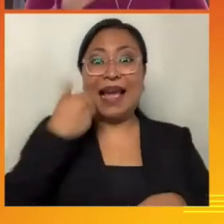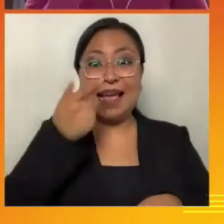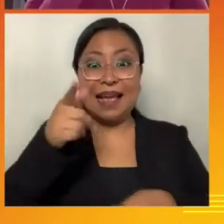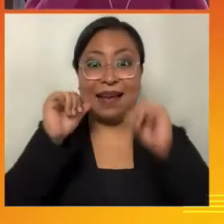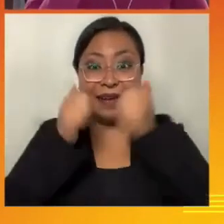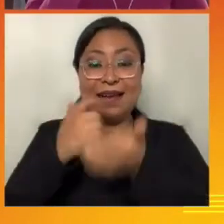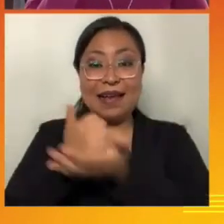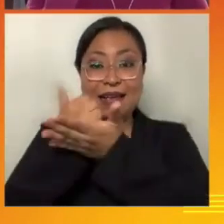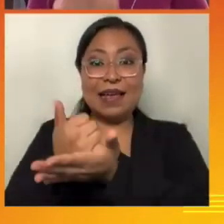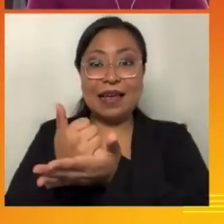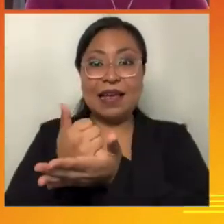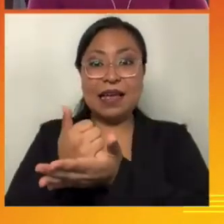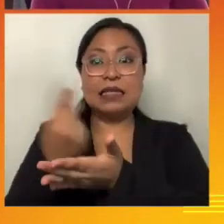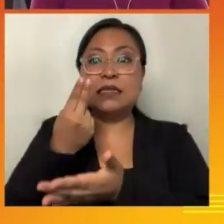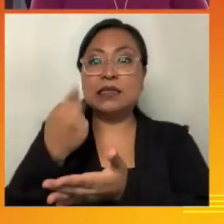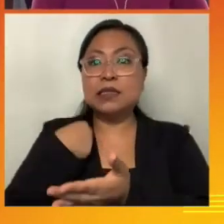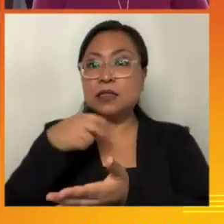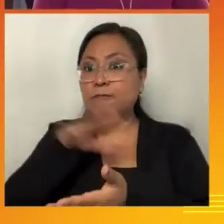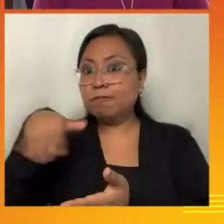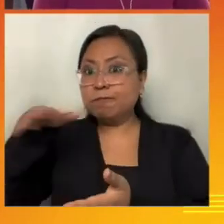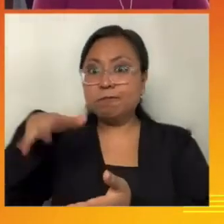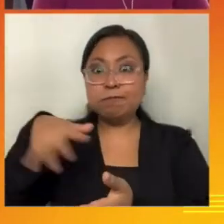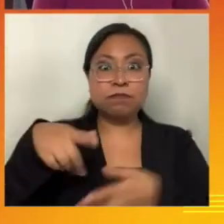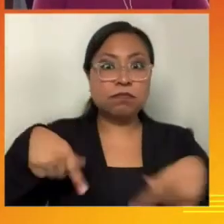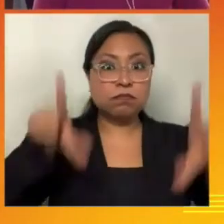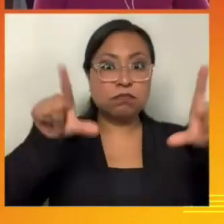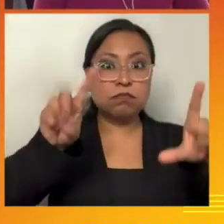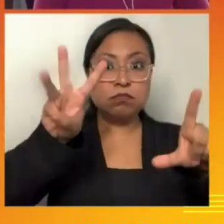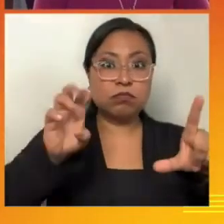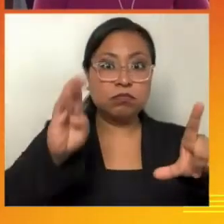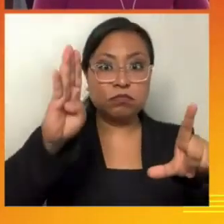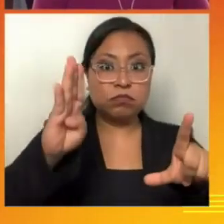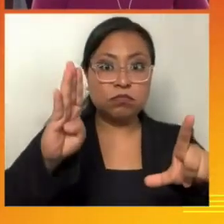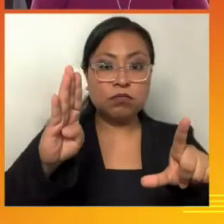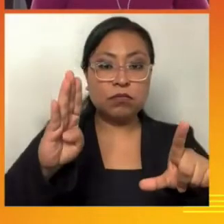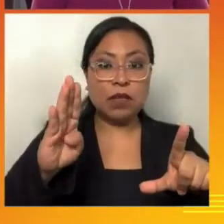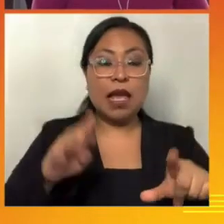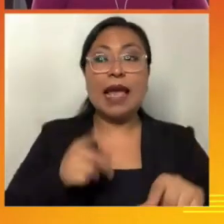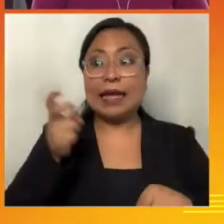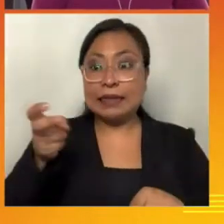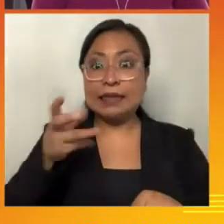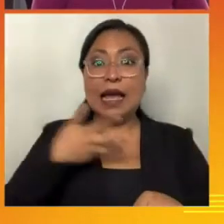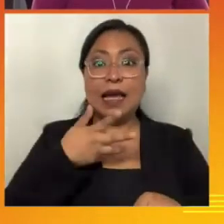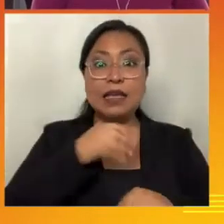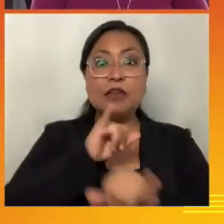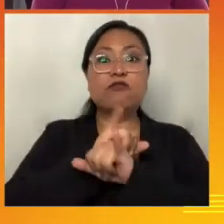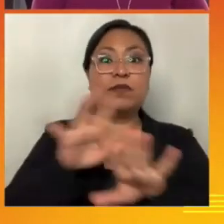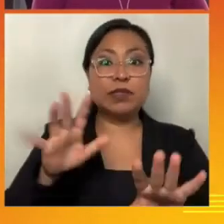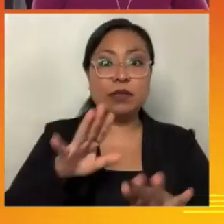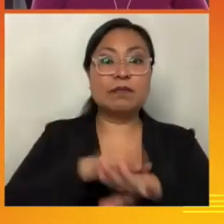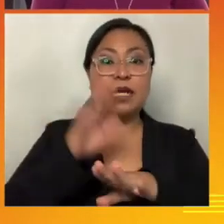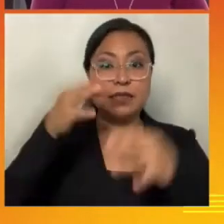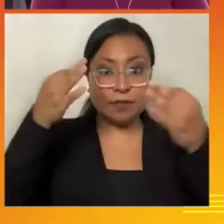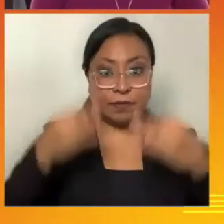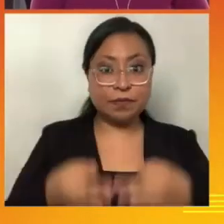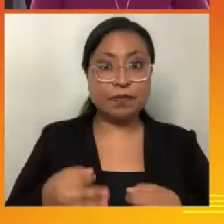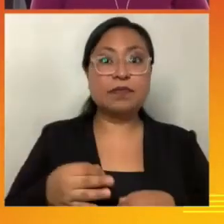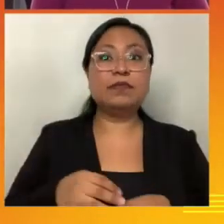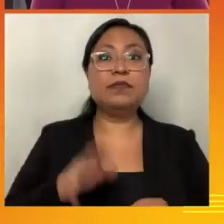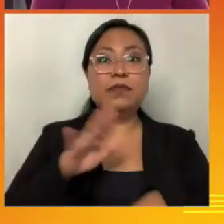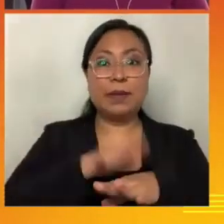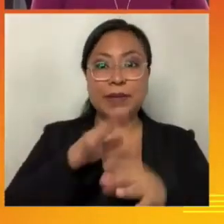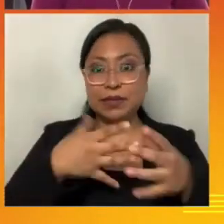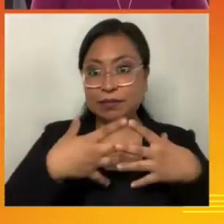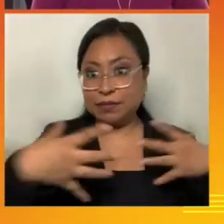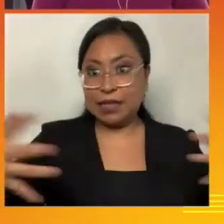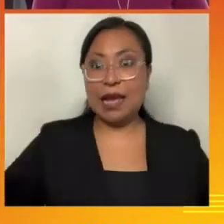al sitio web, ¿no? Entonces, en el sitio web, que es un sitio donde ya hay información pues más estructurada, más extensa, hay